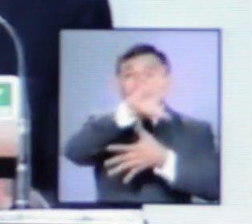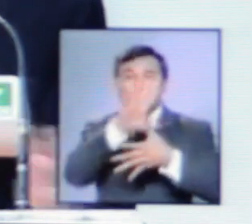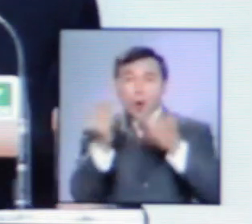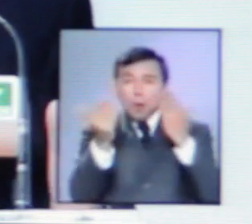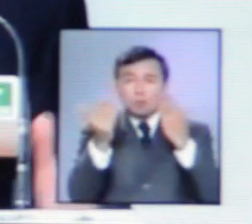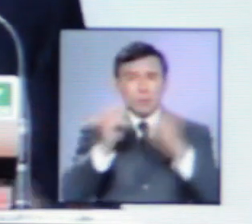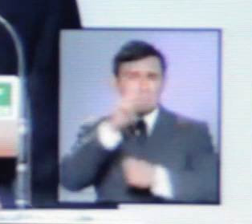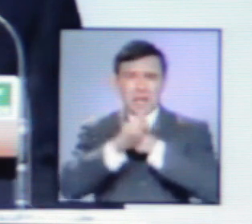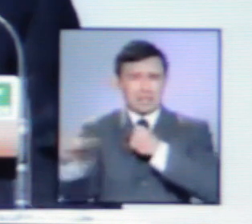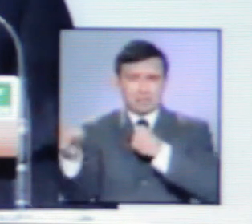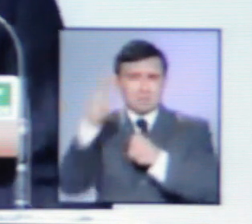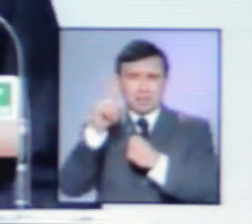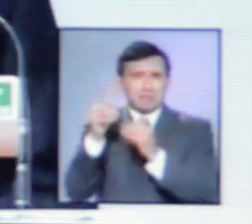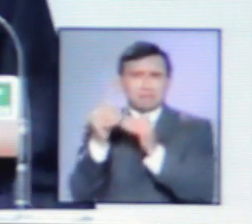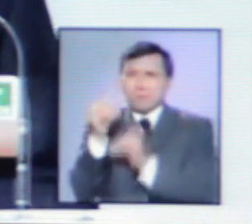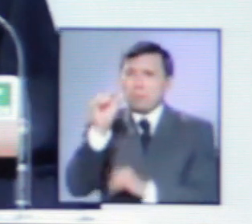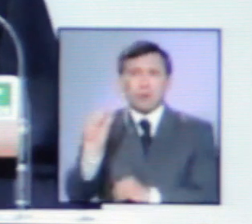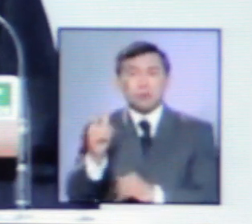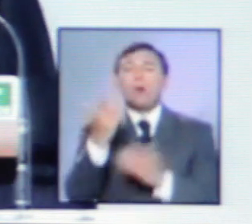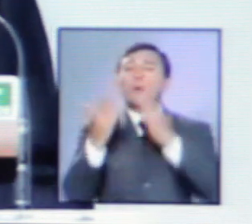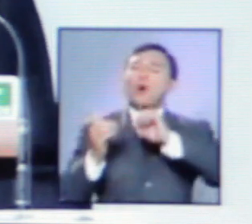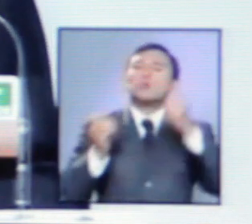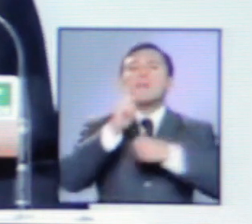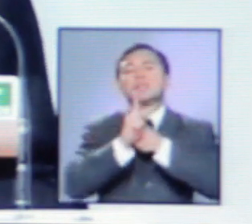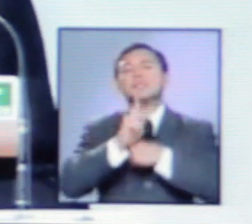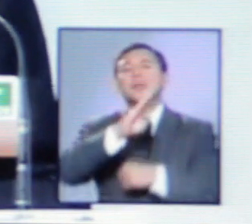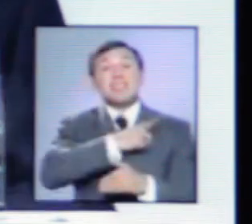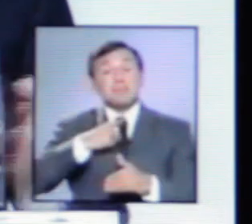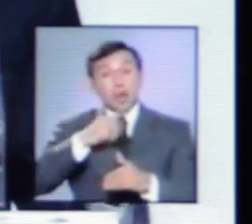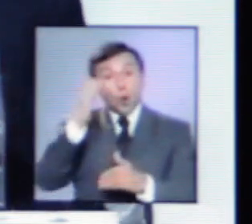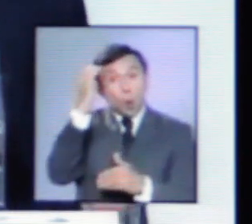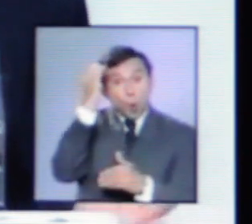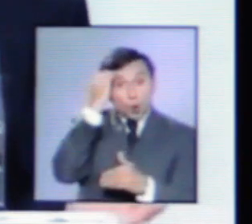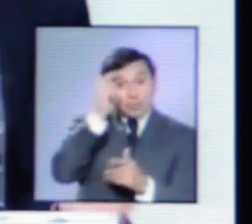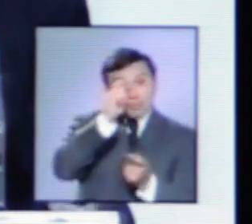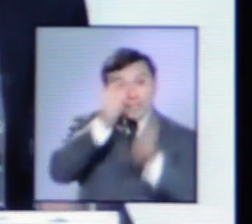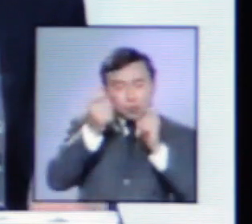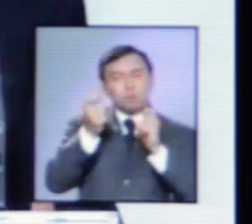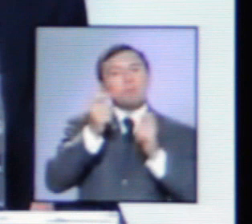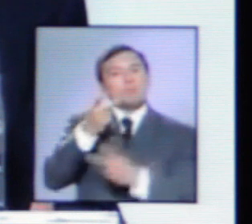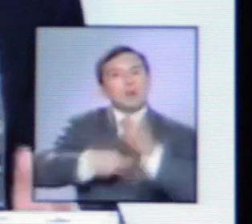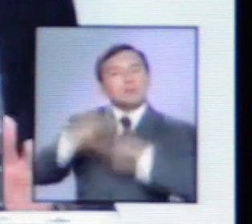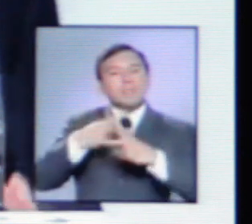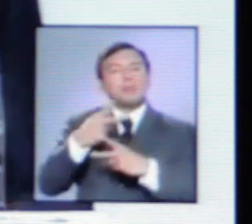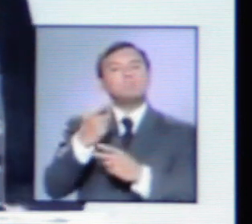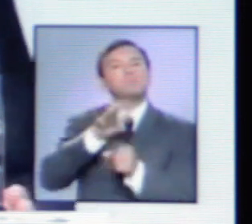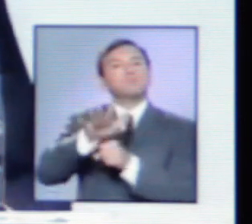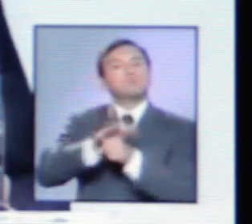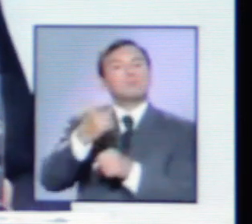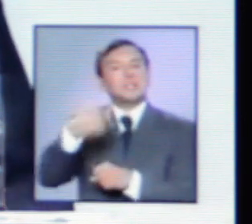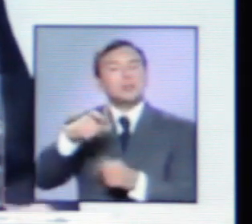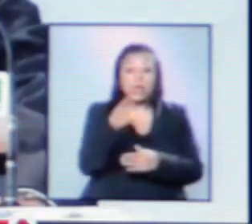Y cuando otros países, como Brasil, como Colombia, como Perú, como otros países lo han logrado,